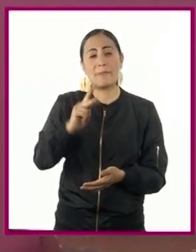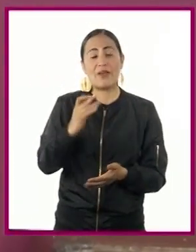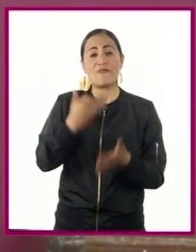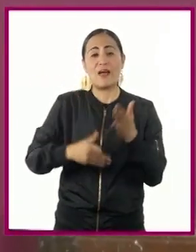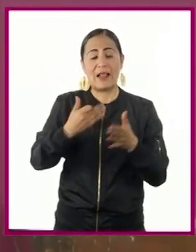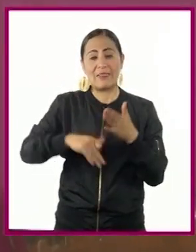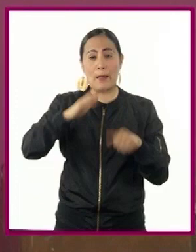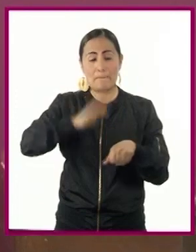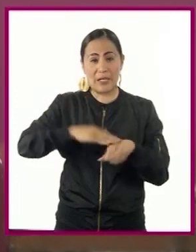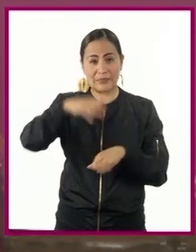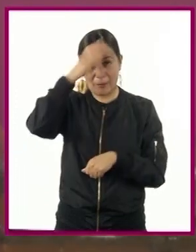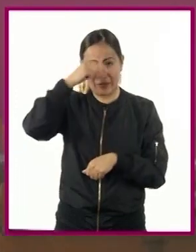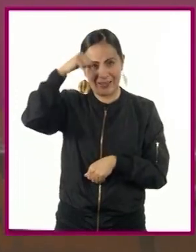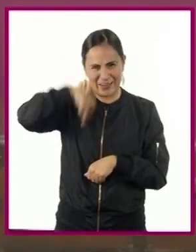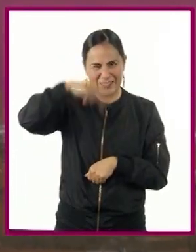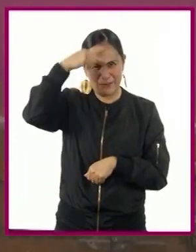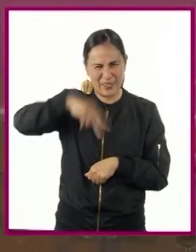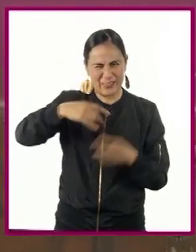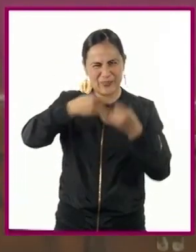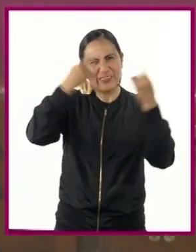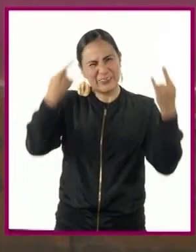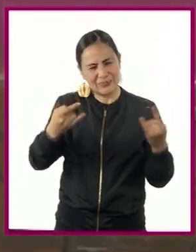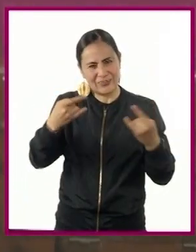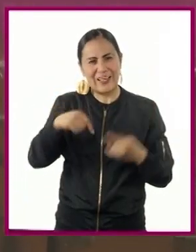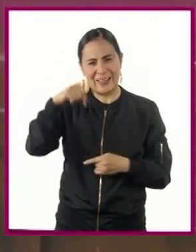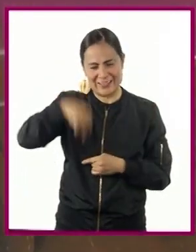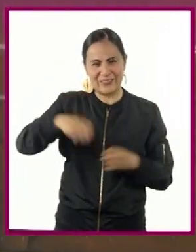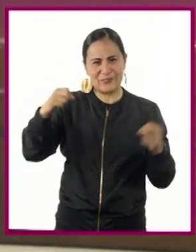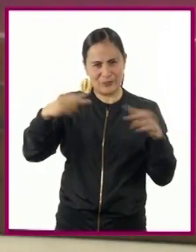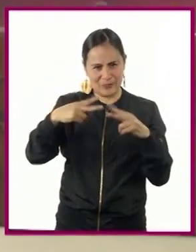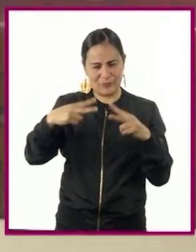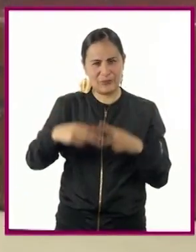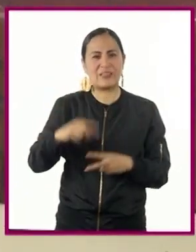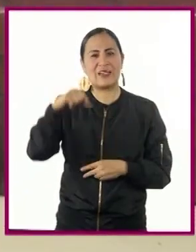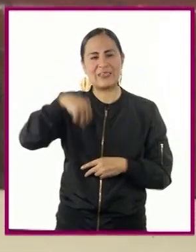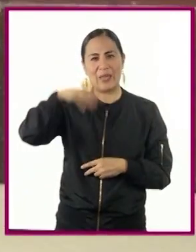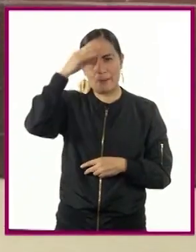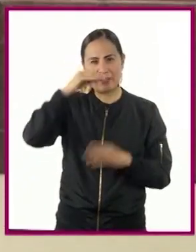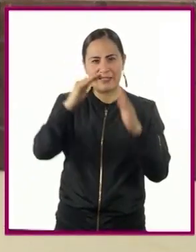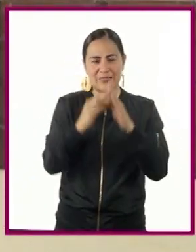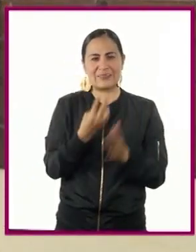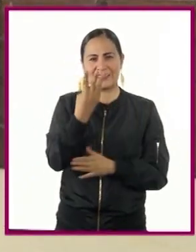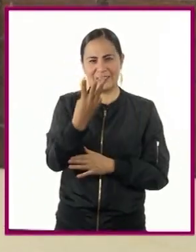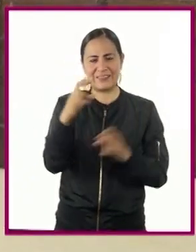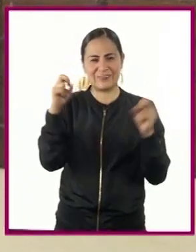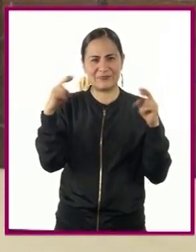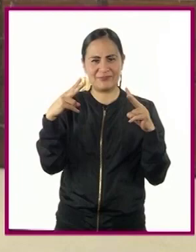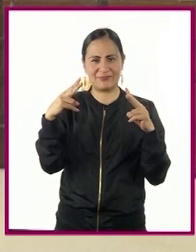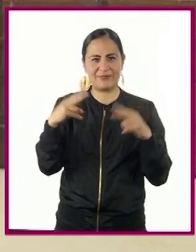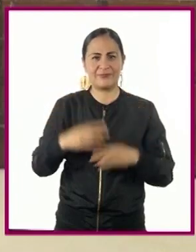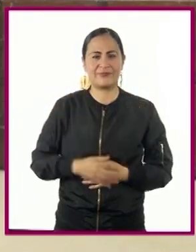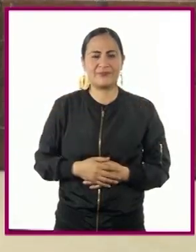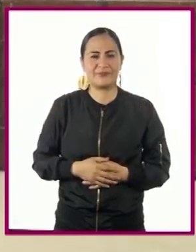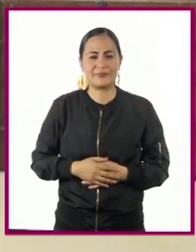la historia de nuestro país. Así que nos vemos pronto, aquí en Aprende en Casa 3. Hasta la próxima.